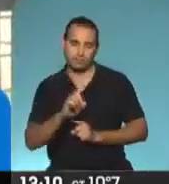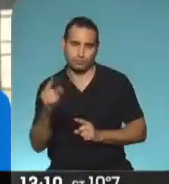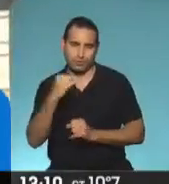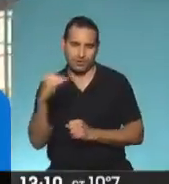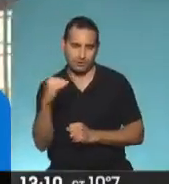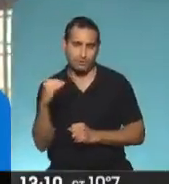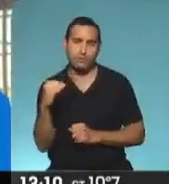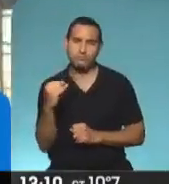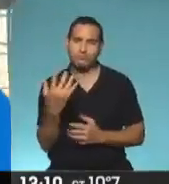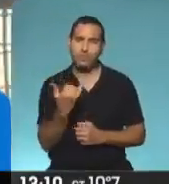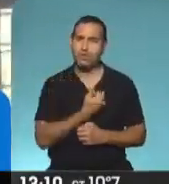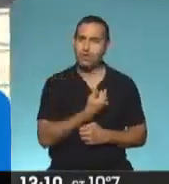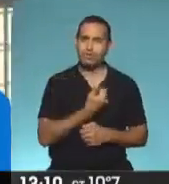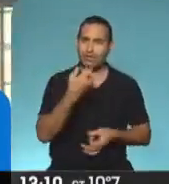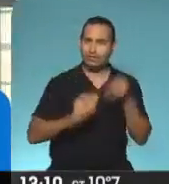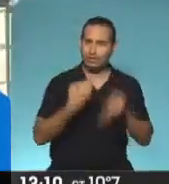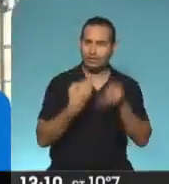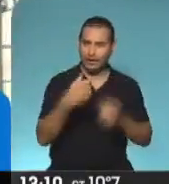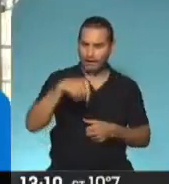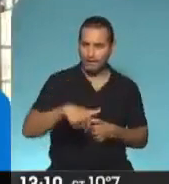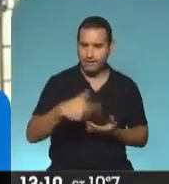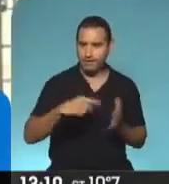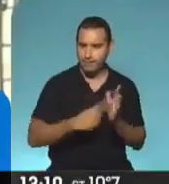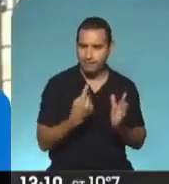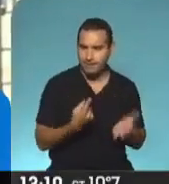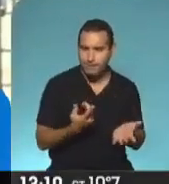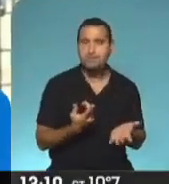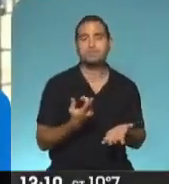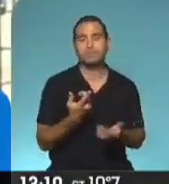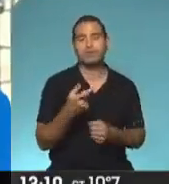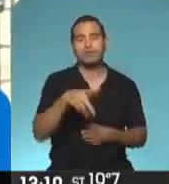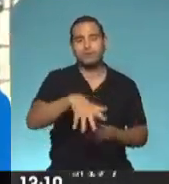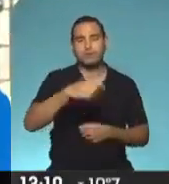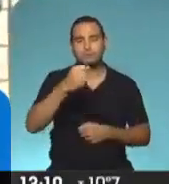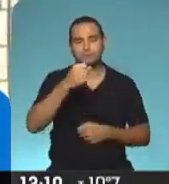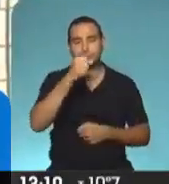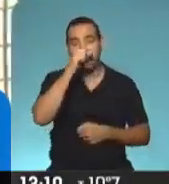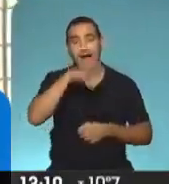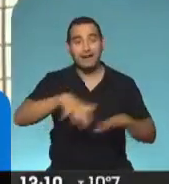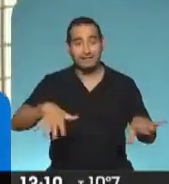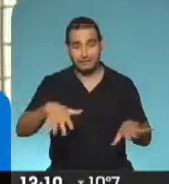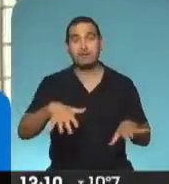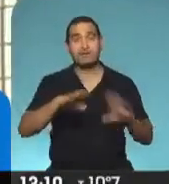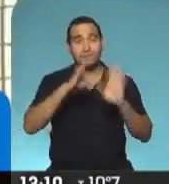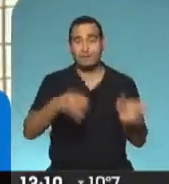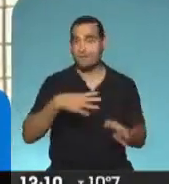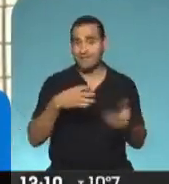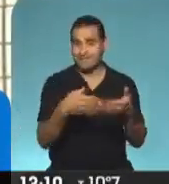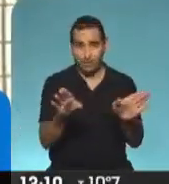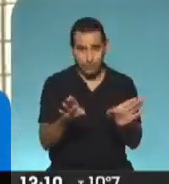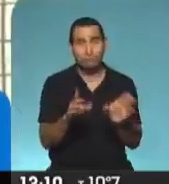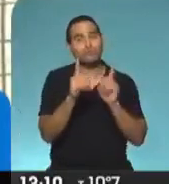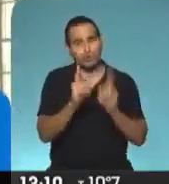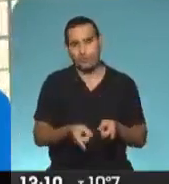descartados. ¿Dónde se están realizando estos testeos? Aquí en Capital Federal, en un jardín de infantes que todavía no fue inaugurado, pero